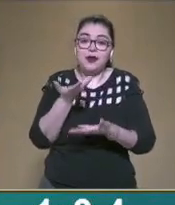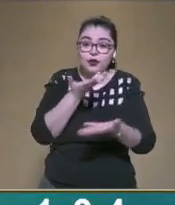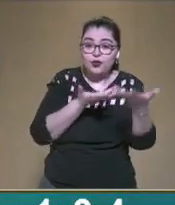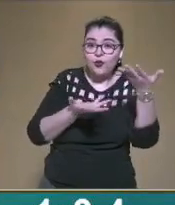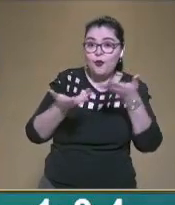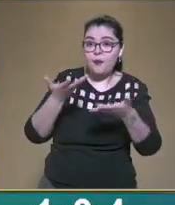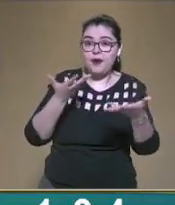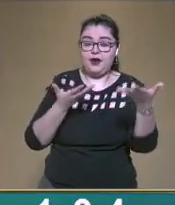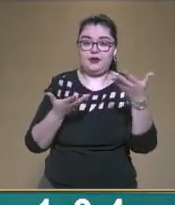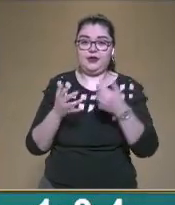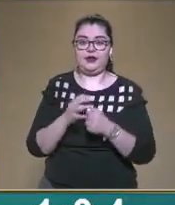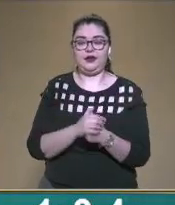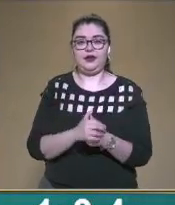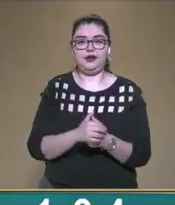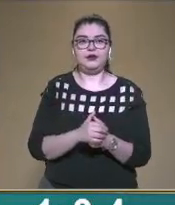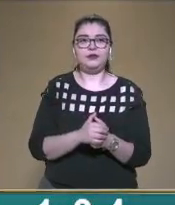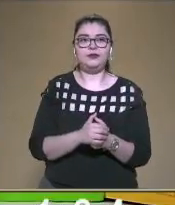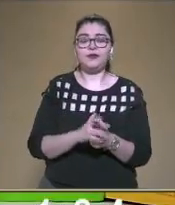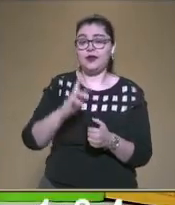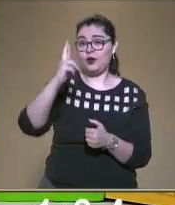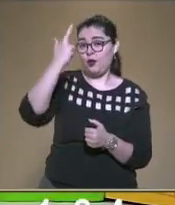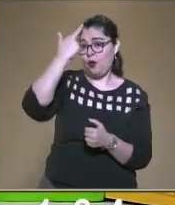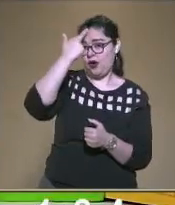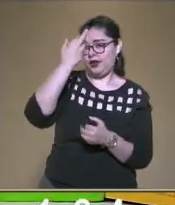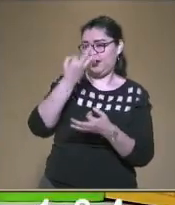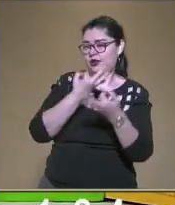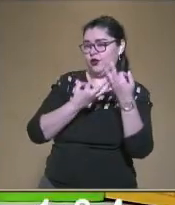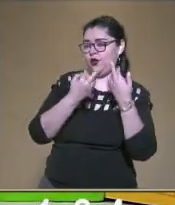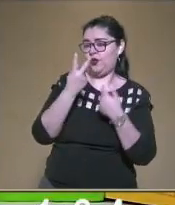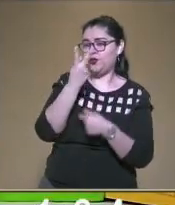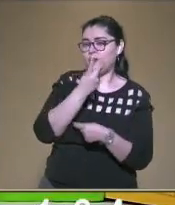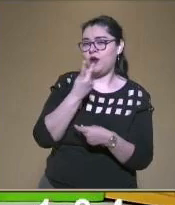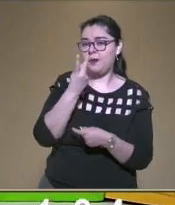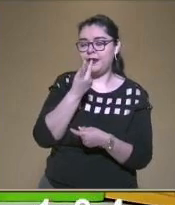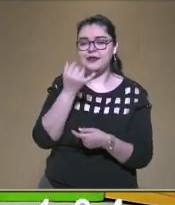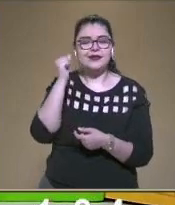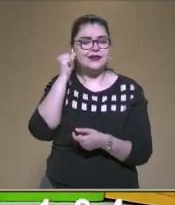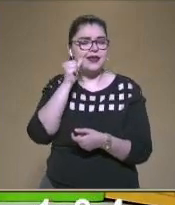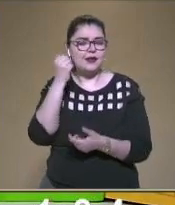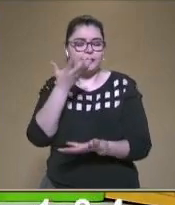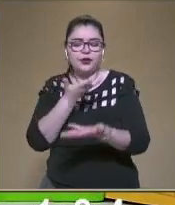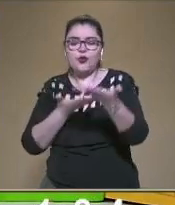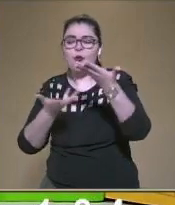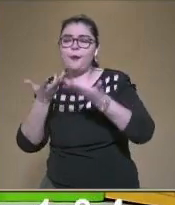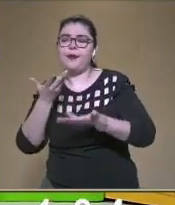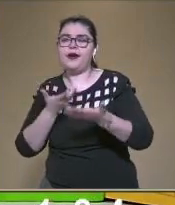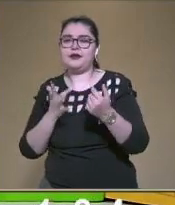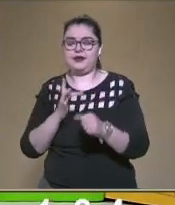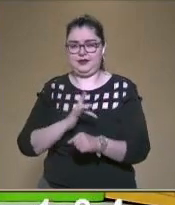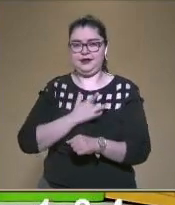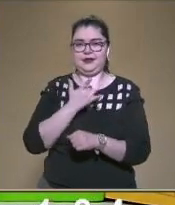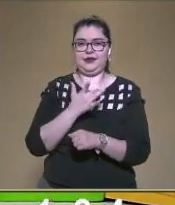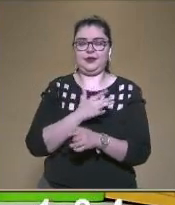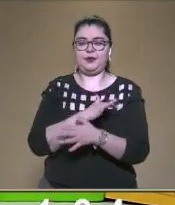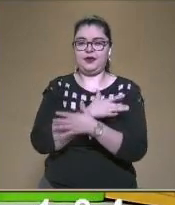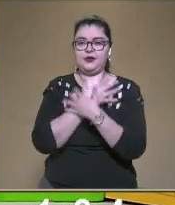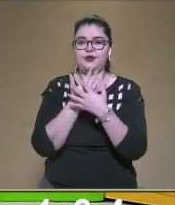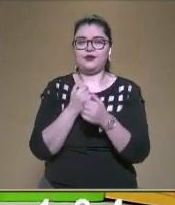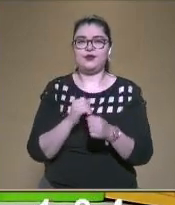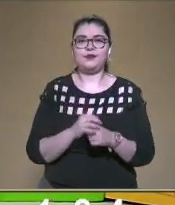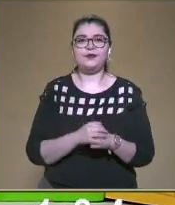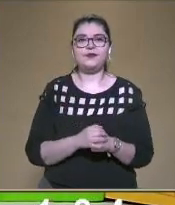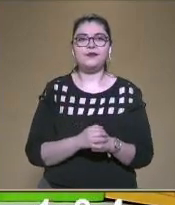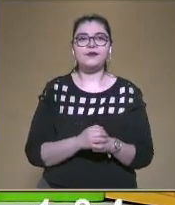porque recuerden que todos los poemas te evocan o te transmiten un sentimiento. Ahora sí, ya después de